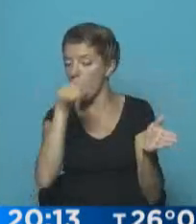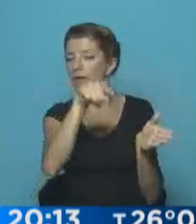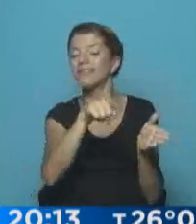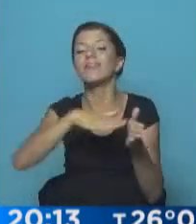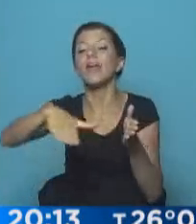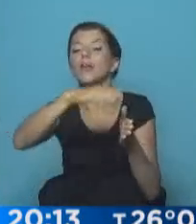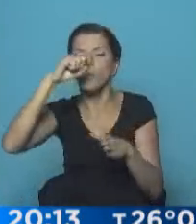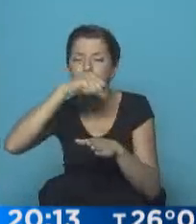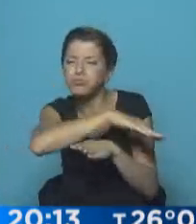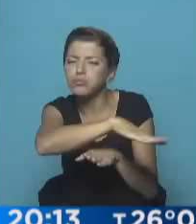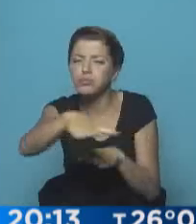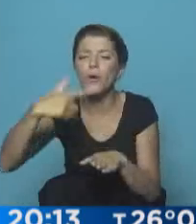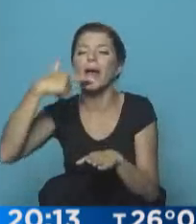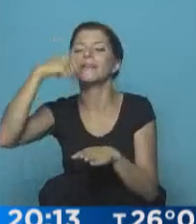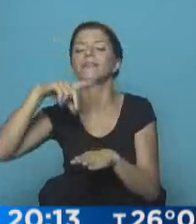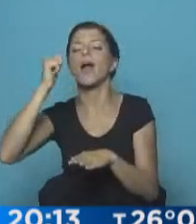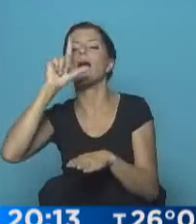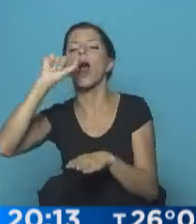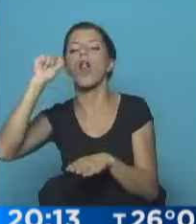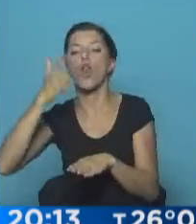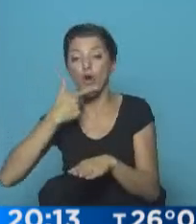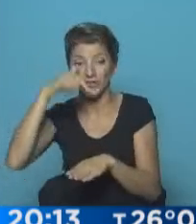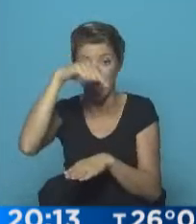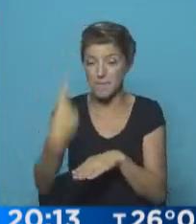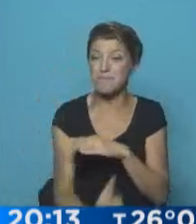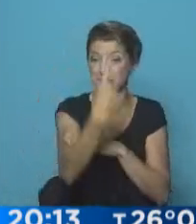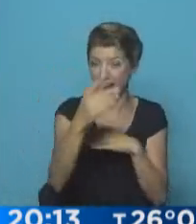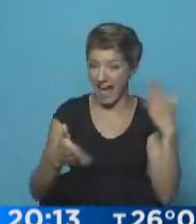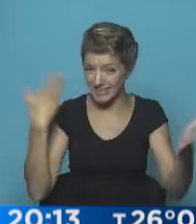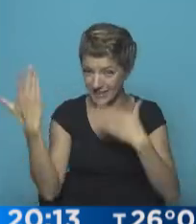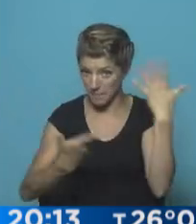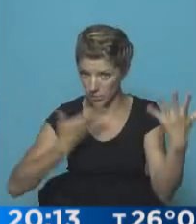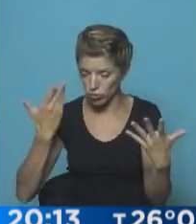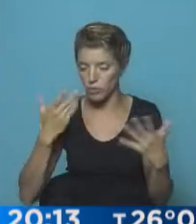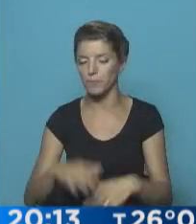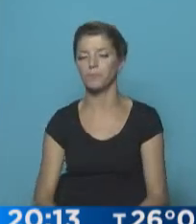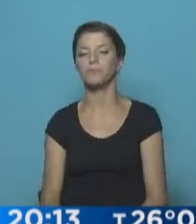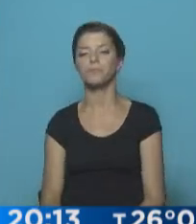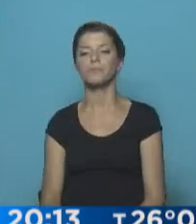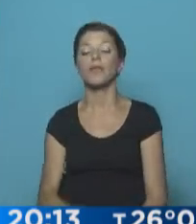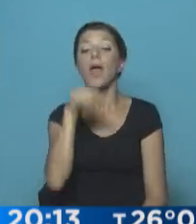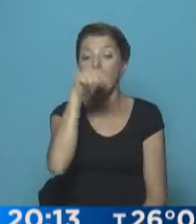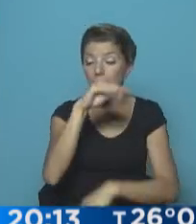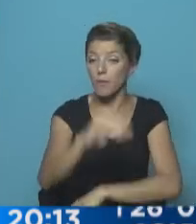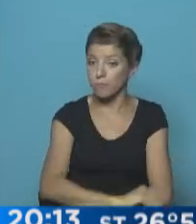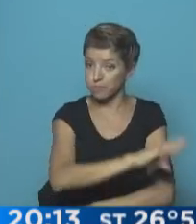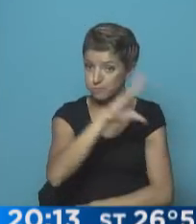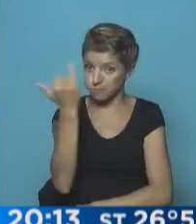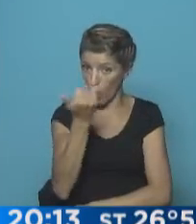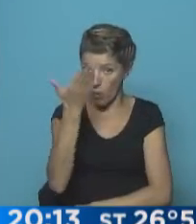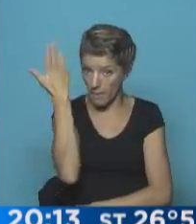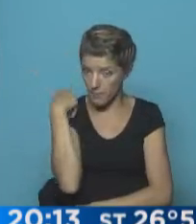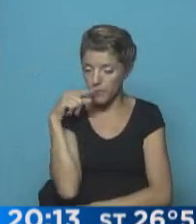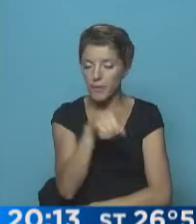rural de San Carlos, donde se produjo el primer allanamiento. Aquí, en la madrugada del jueves,